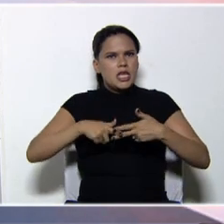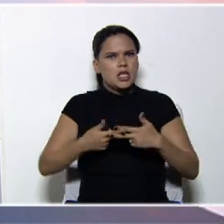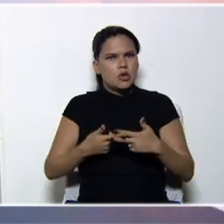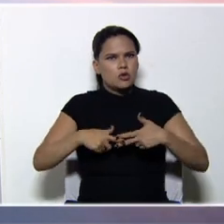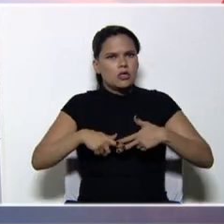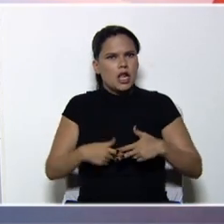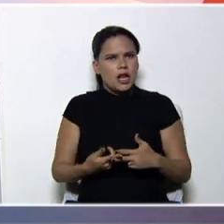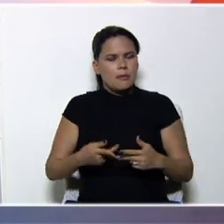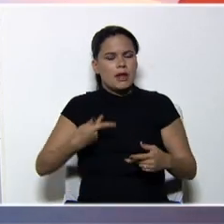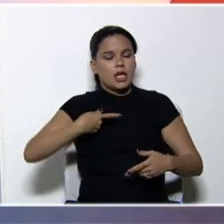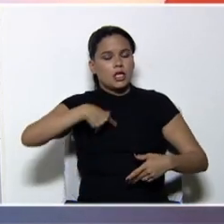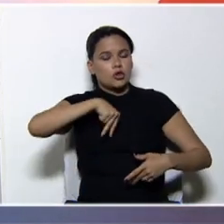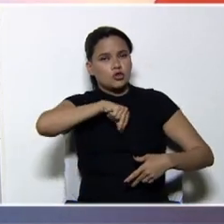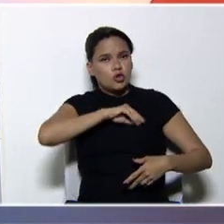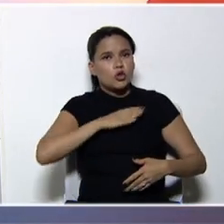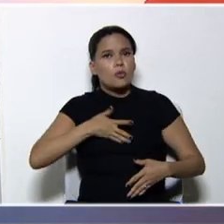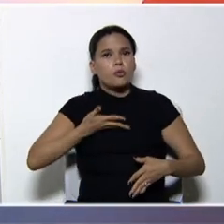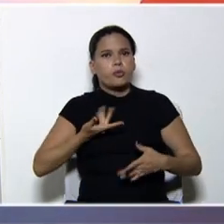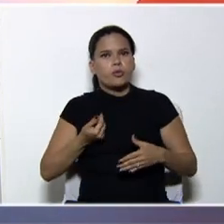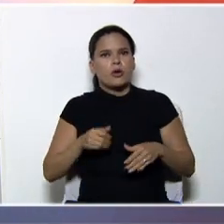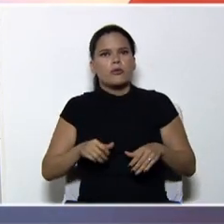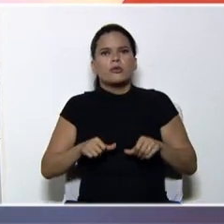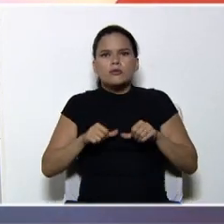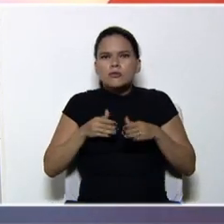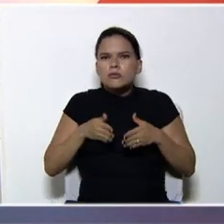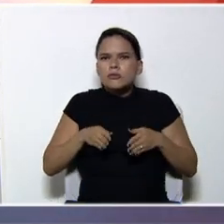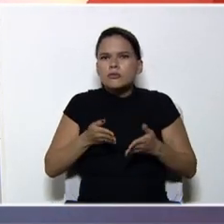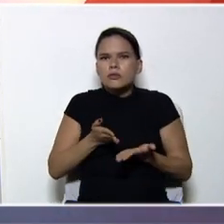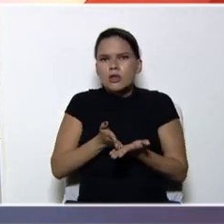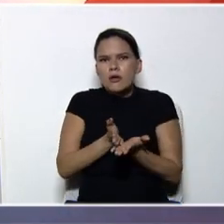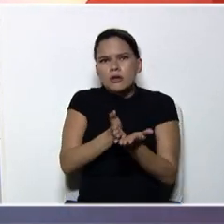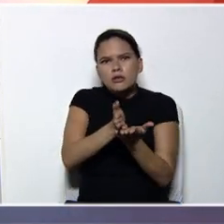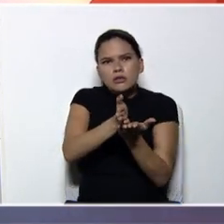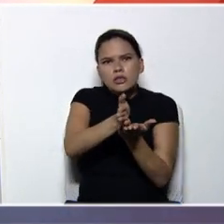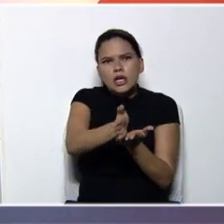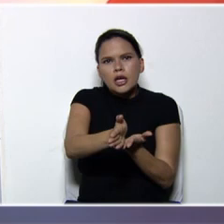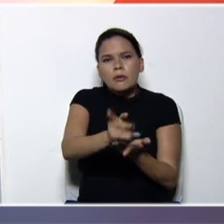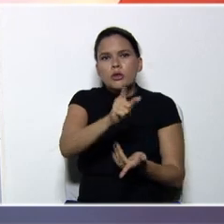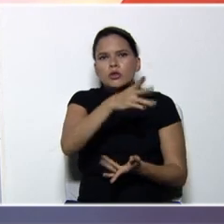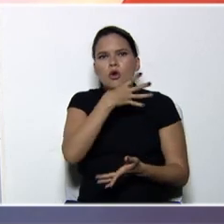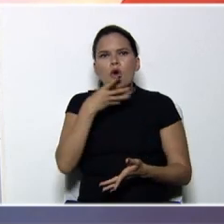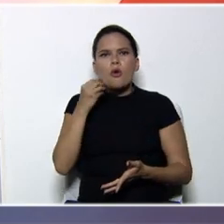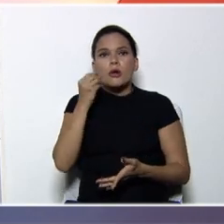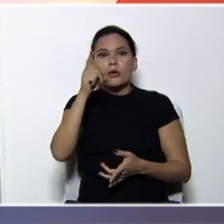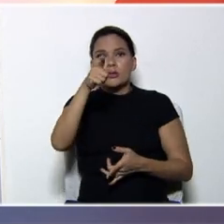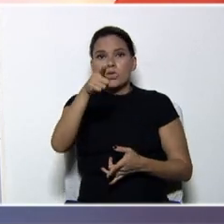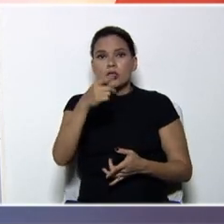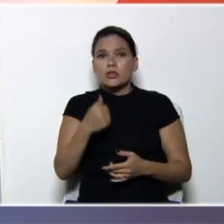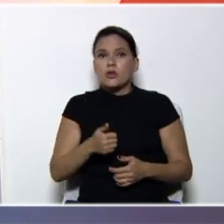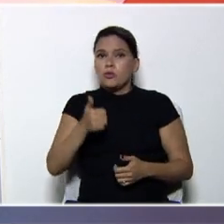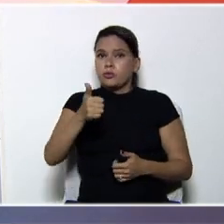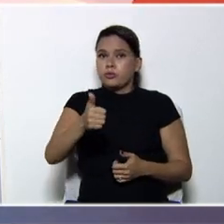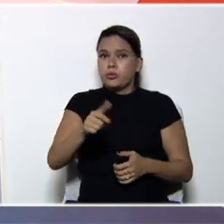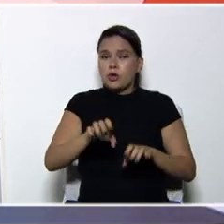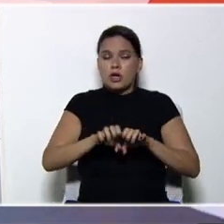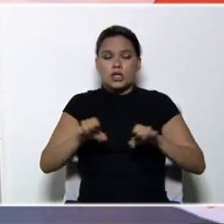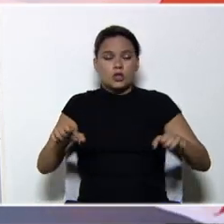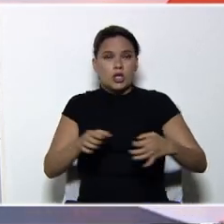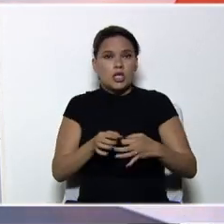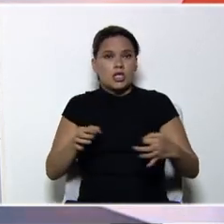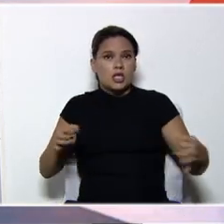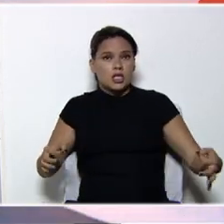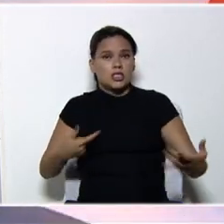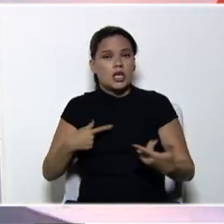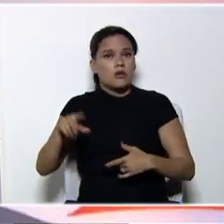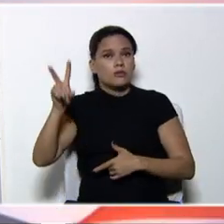avanzar con esos jóvenes como tú, que están siendo sin duda alguna los héroes de una educación a distancia que es vanguardista. Por